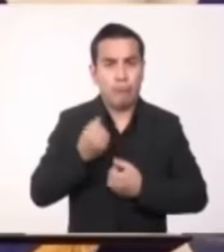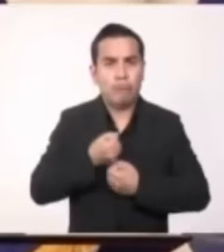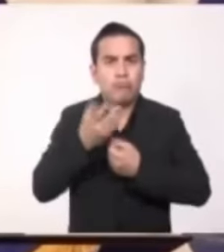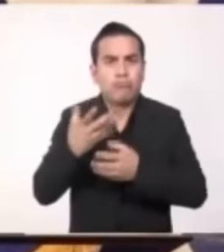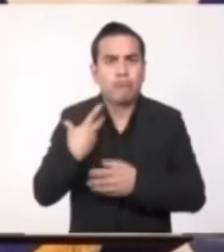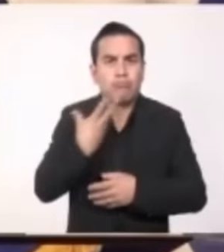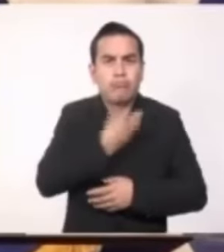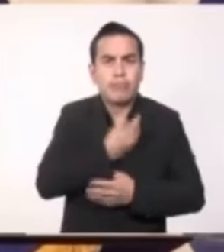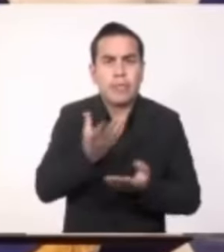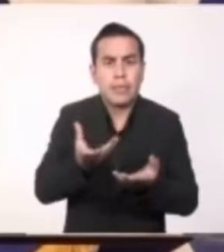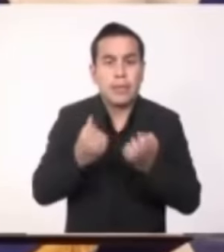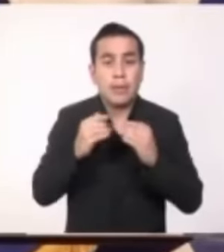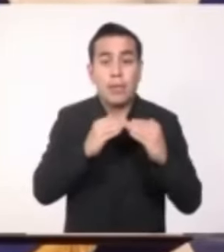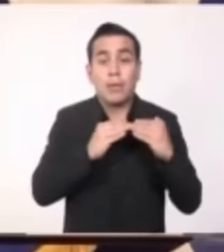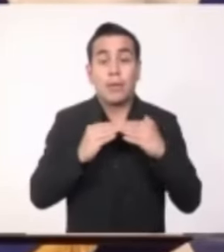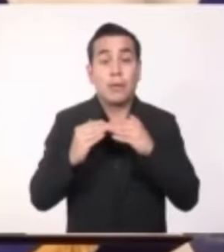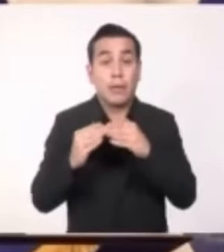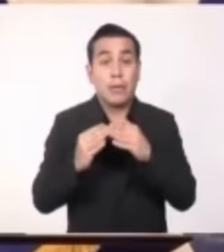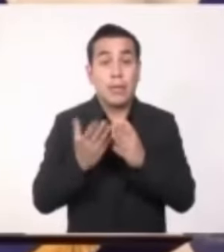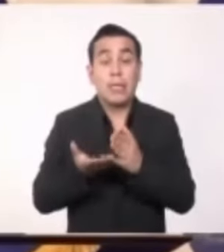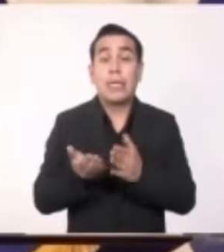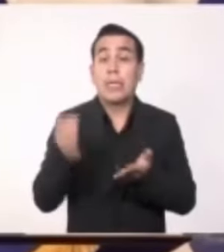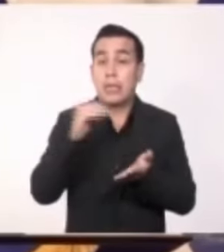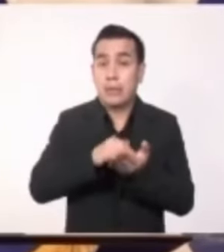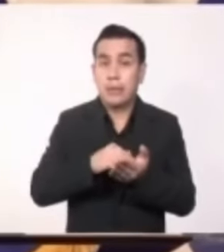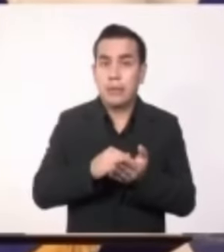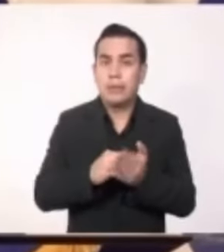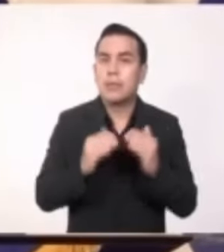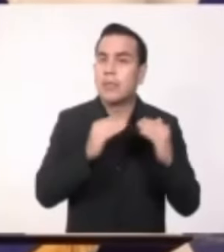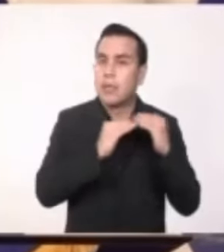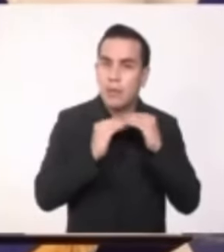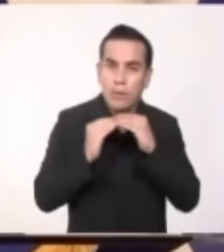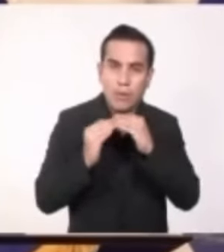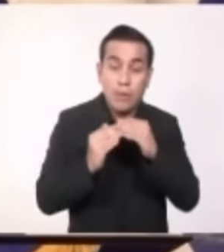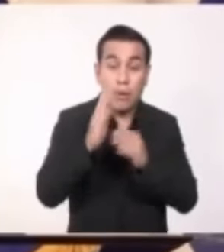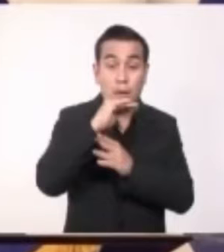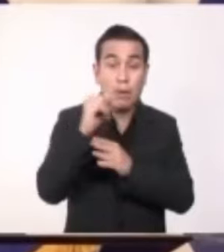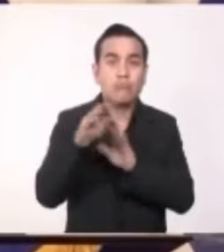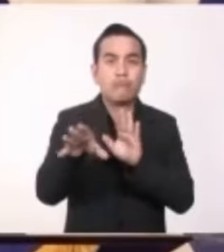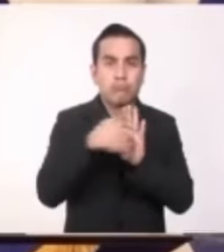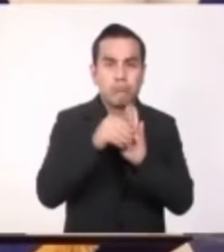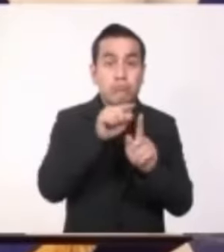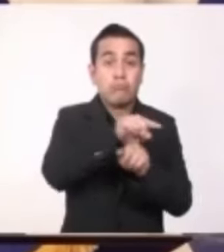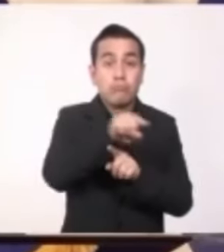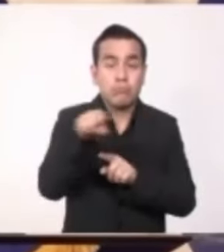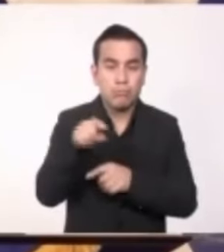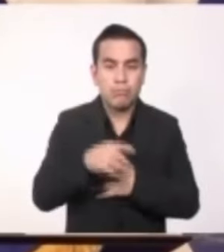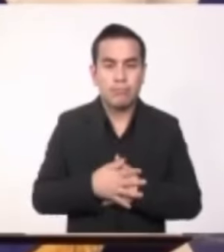que nosotros queríamos ser como ustedes y de verdad lo digo no lo digo como lo digo en serio